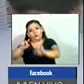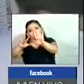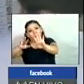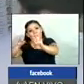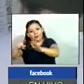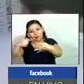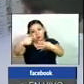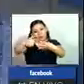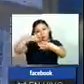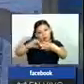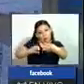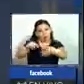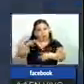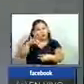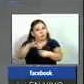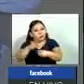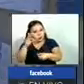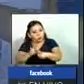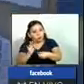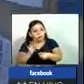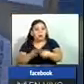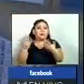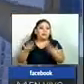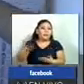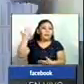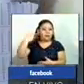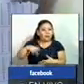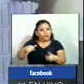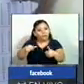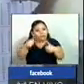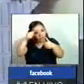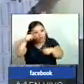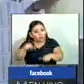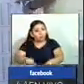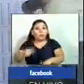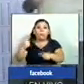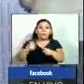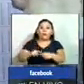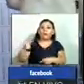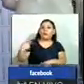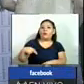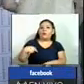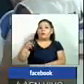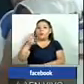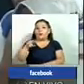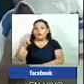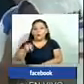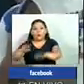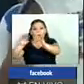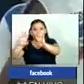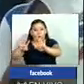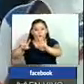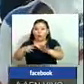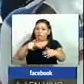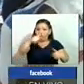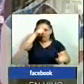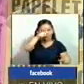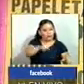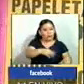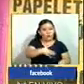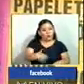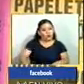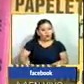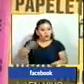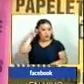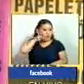electoral ya se habían realizado por los legisladores pero en noviembre de 2019 el presidente Nayib Bukele las vetó por